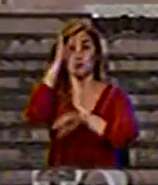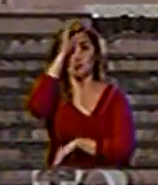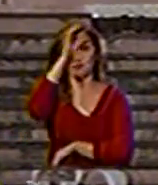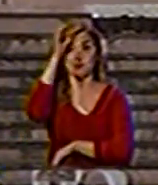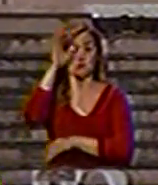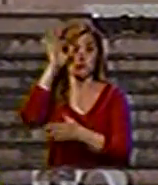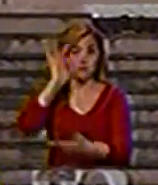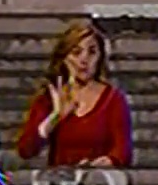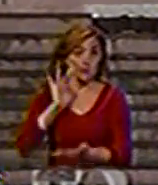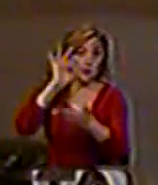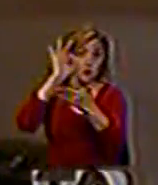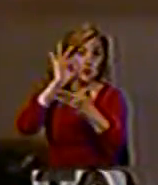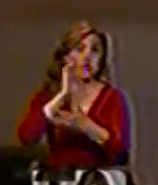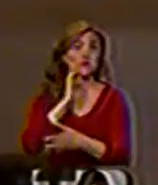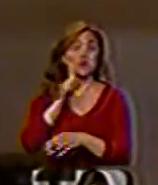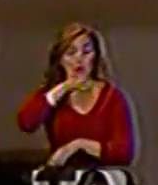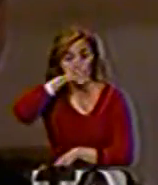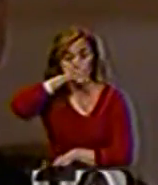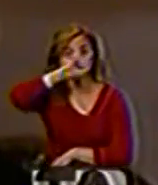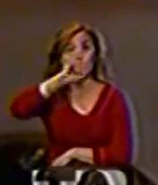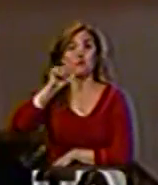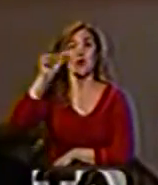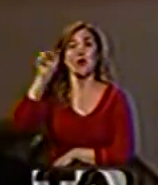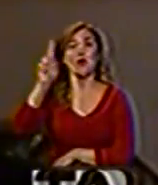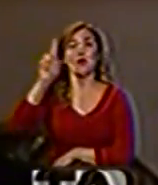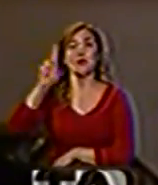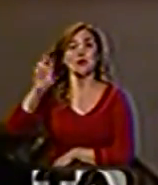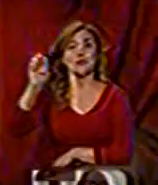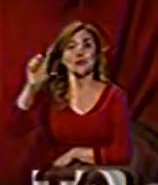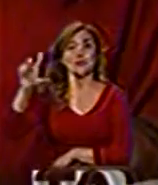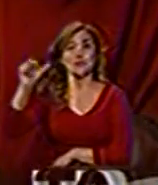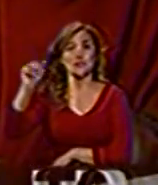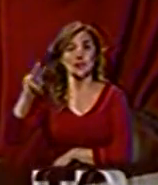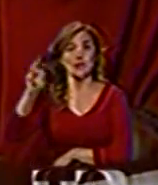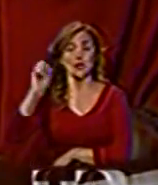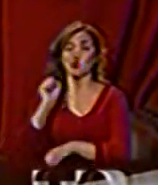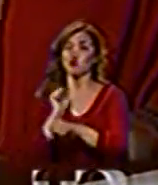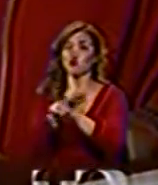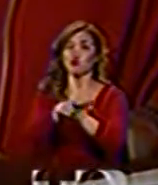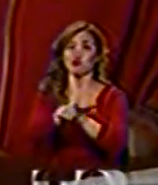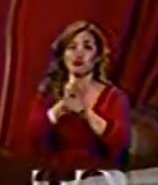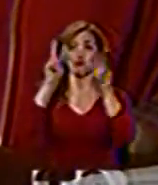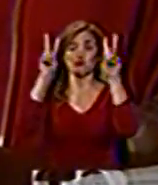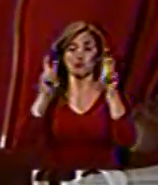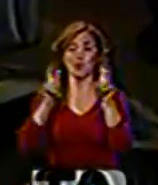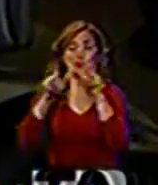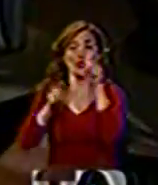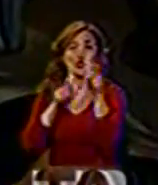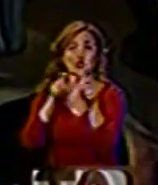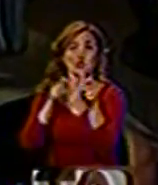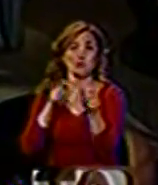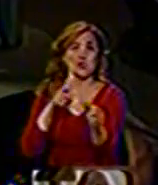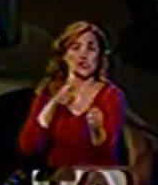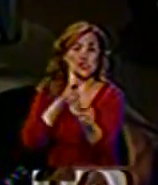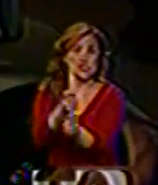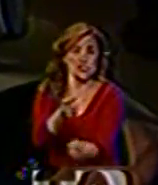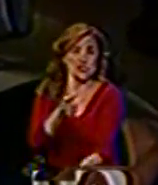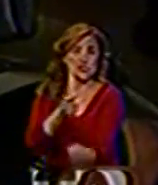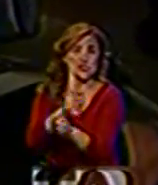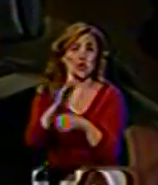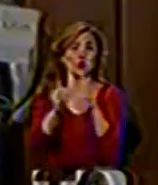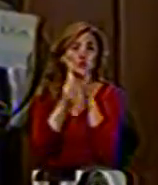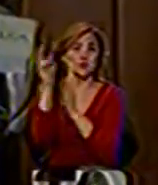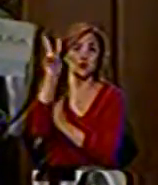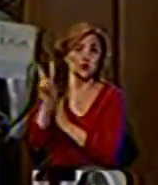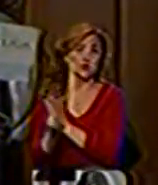su representante, el Monseñor Eugenio Arellano, rechazó categóricamente los actos xenofóbicos y racistas que se han efectuado